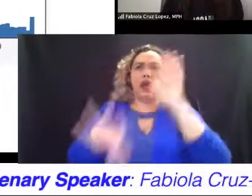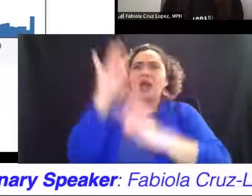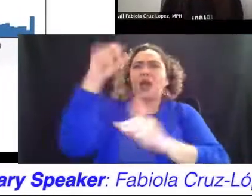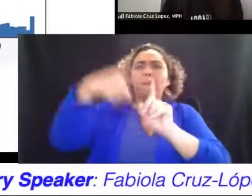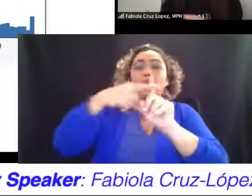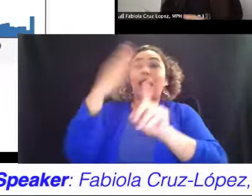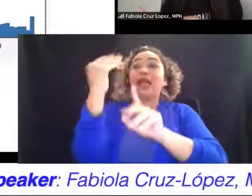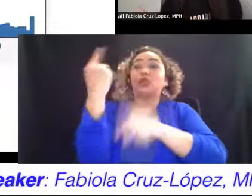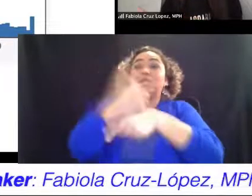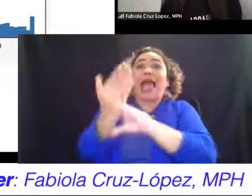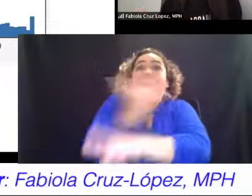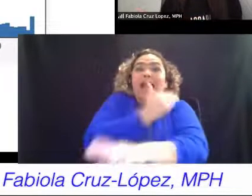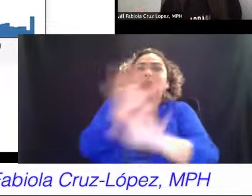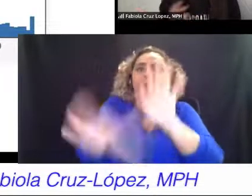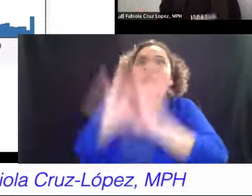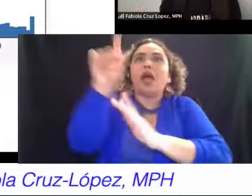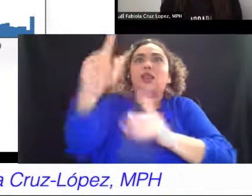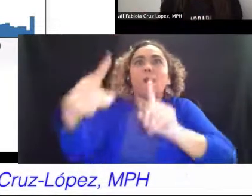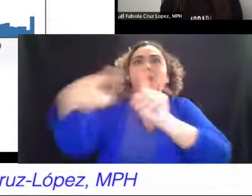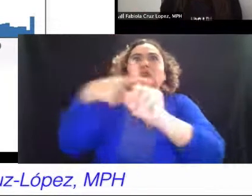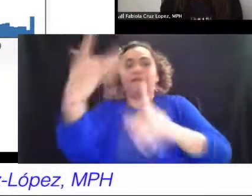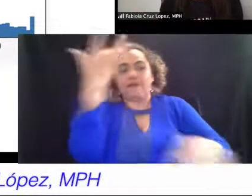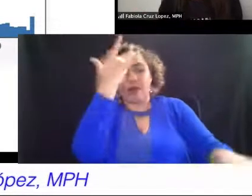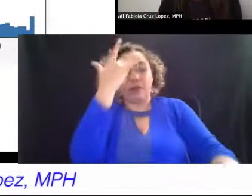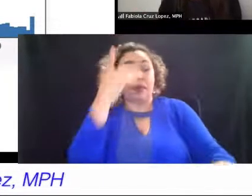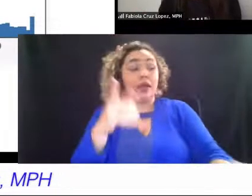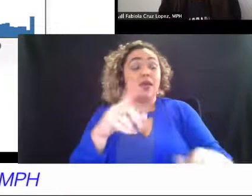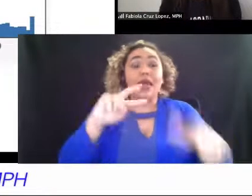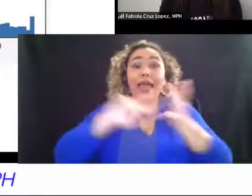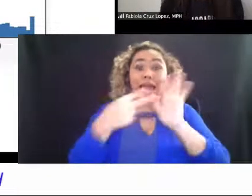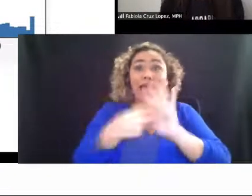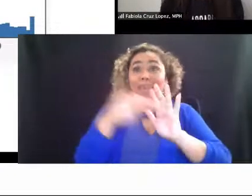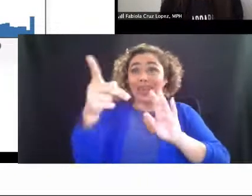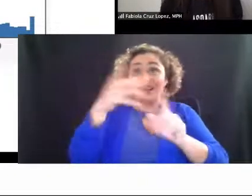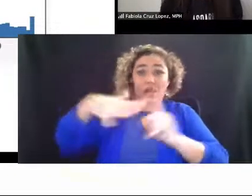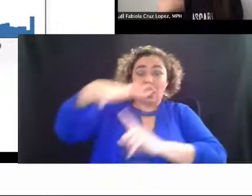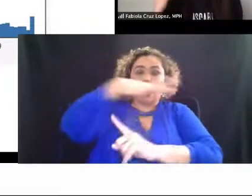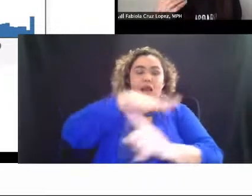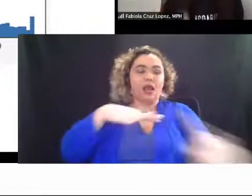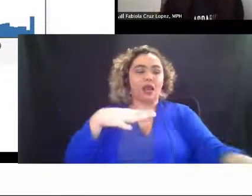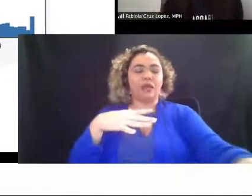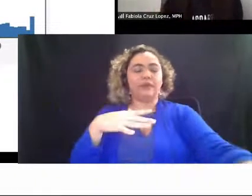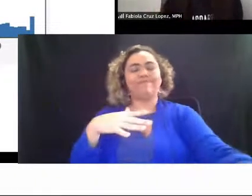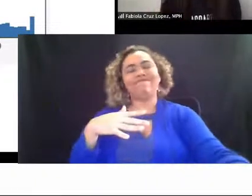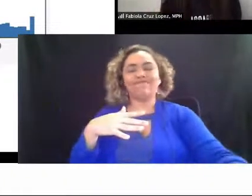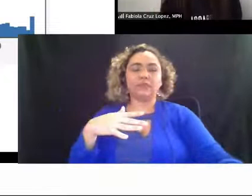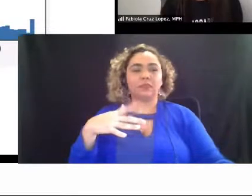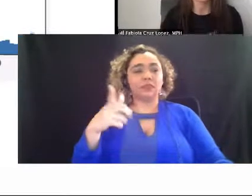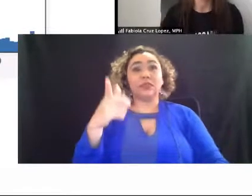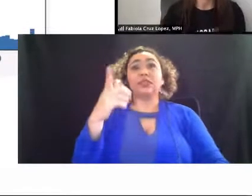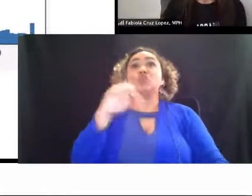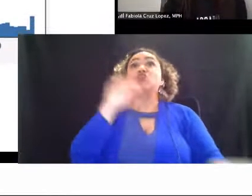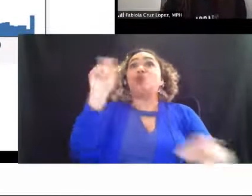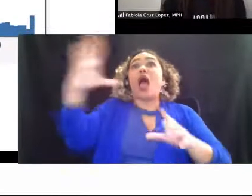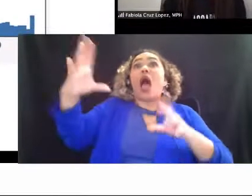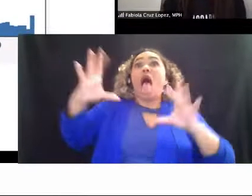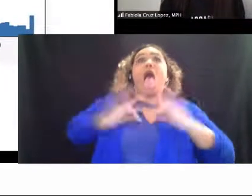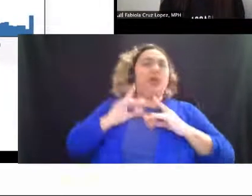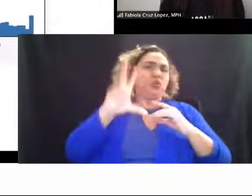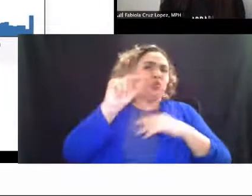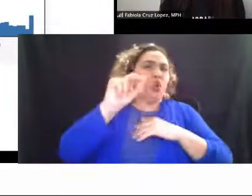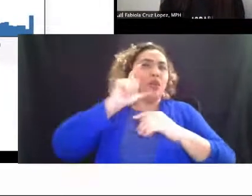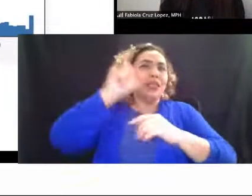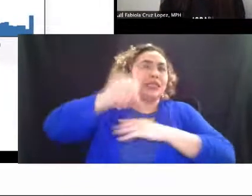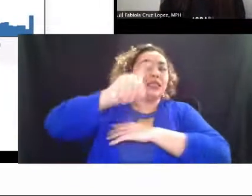días antes de su diagnóstico. Esto no necesariamente son los escenarios después, el escenario donde se infectó. ¿Por qué? Debido a